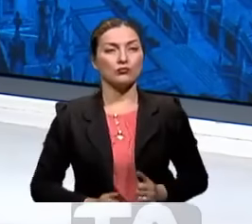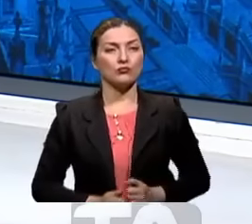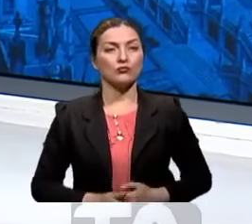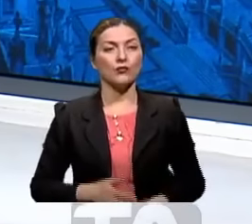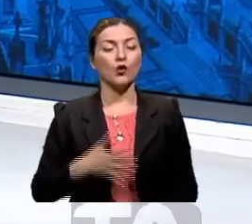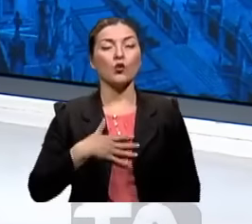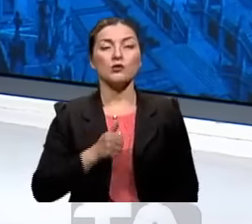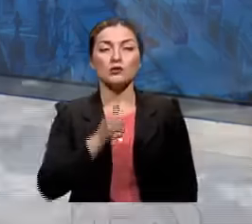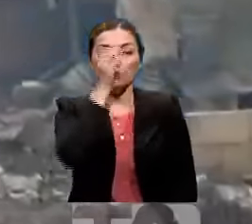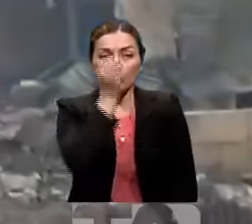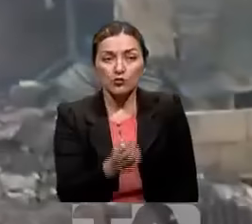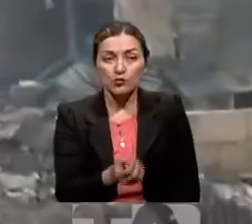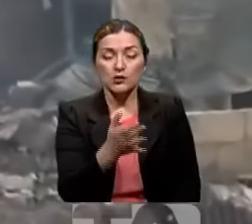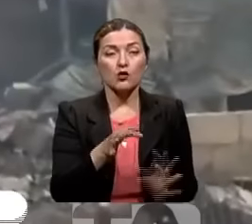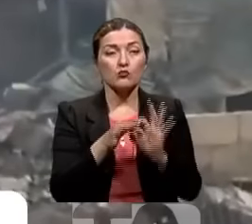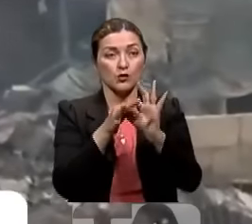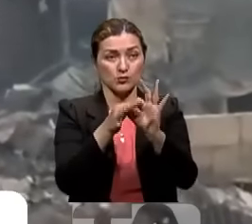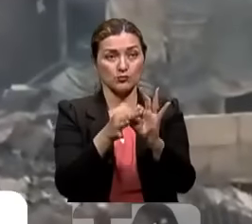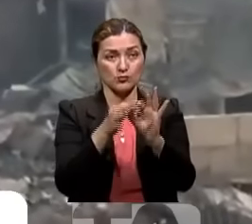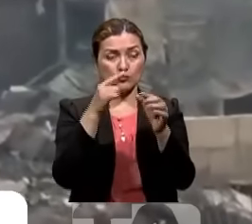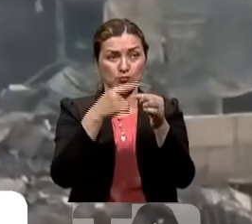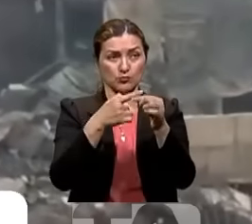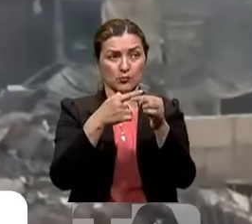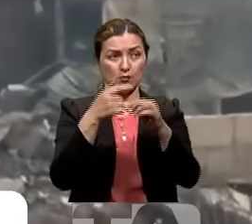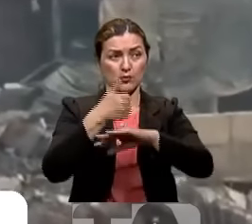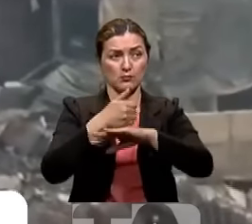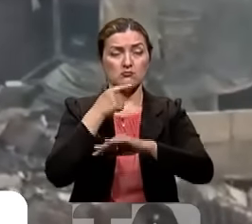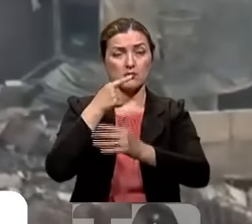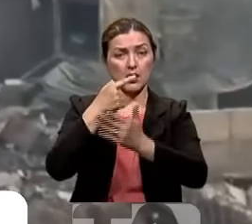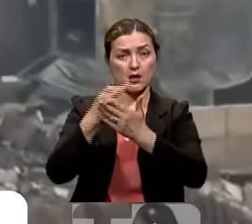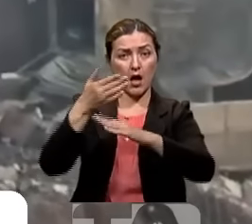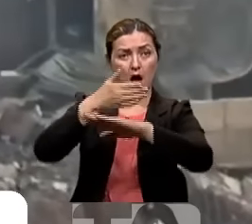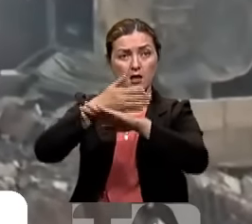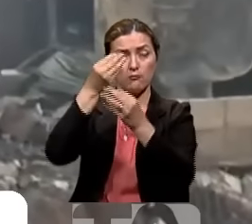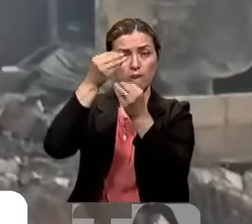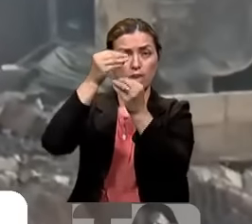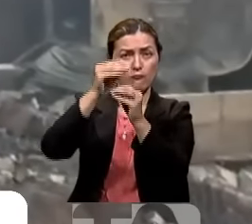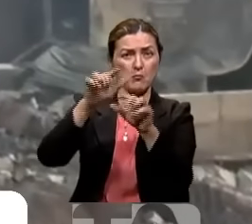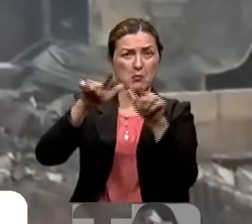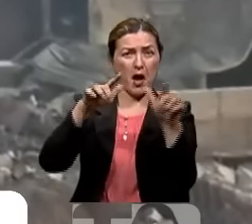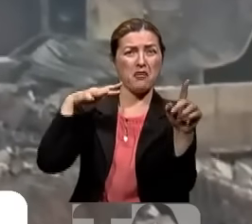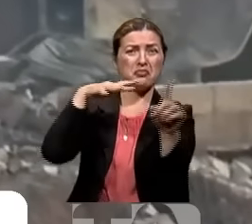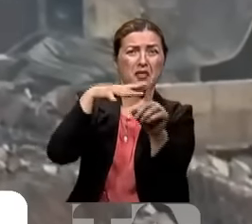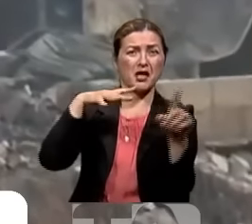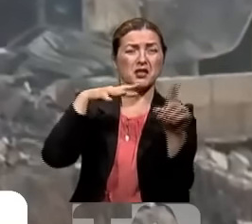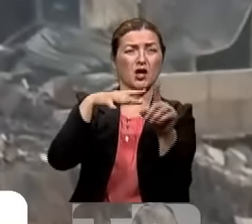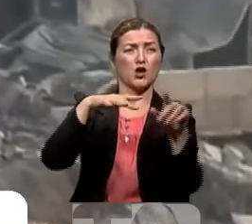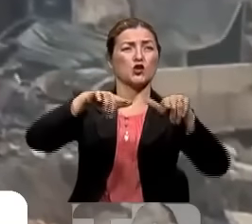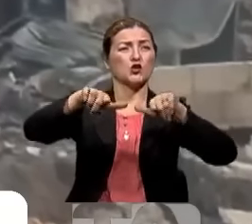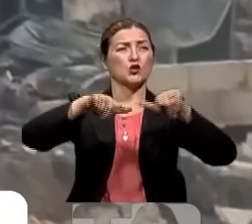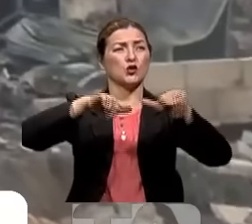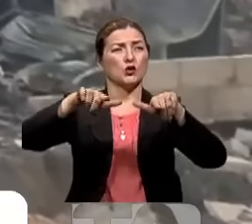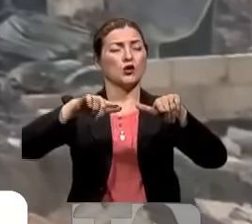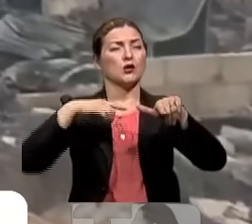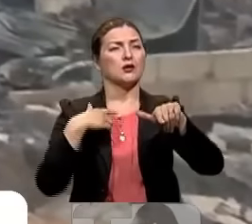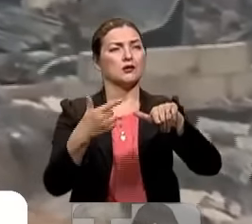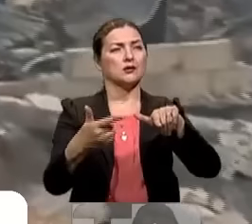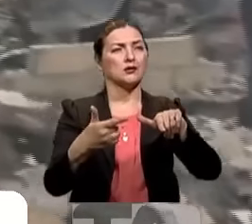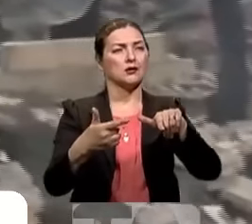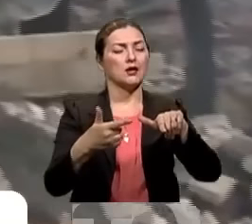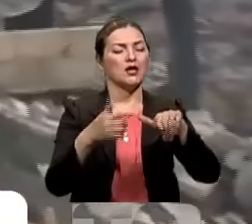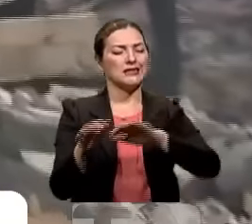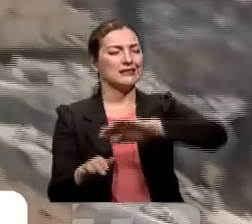¿Qué tal? Así es. Buenos días, compañeros en la capital. Y ya ustedes lo mencionaban muy bien. Se reportó un ataque armado justamente acá, en el sector